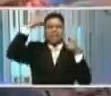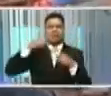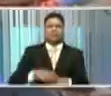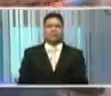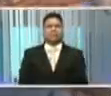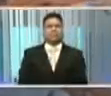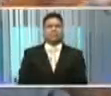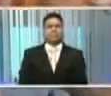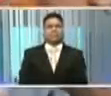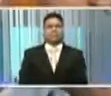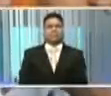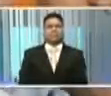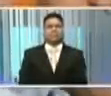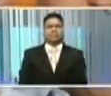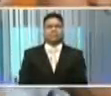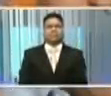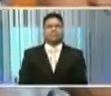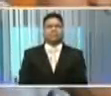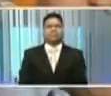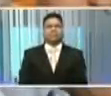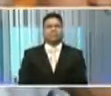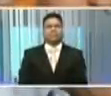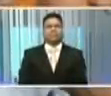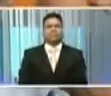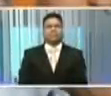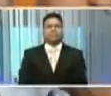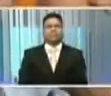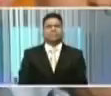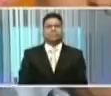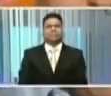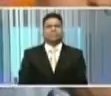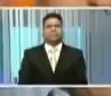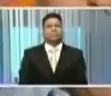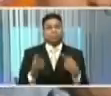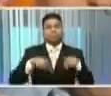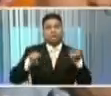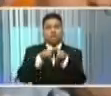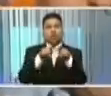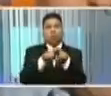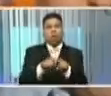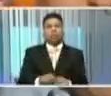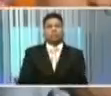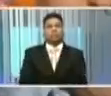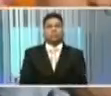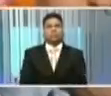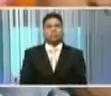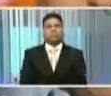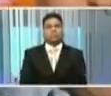Lo mismo